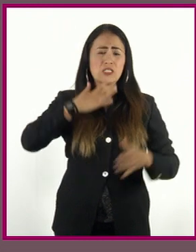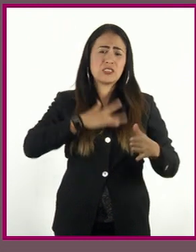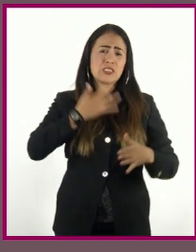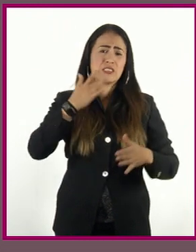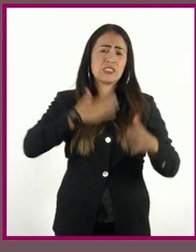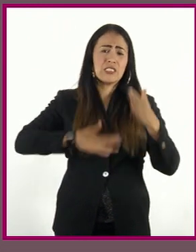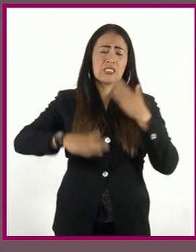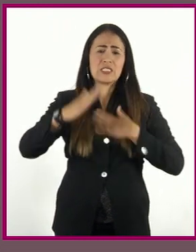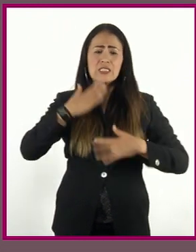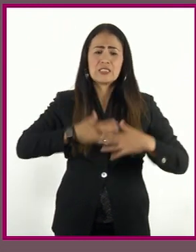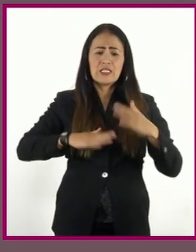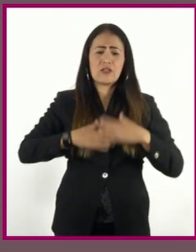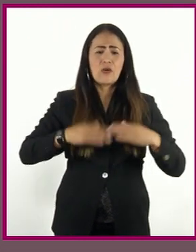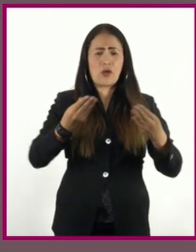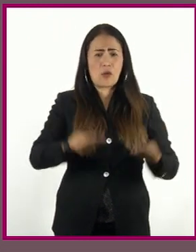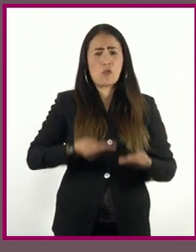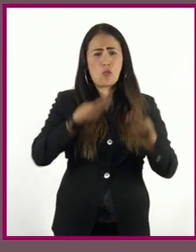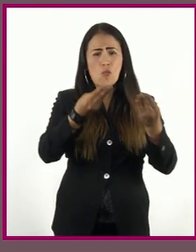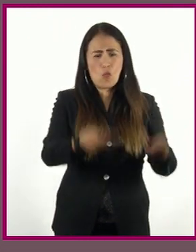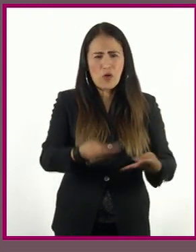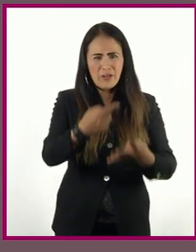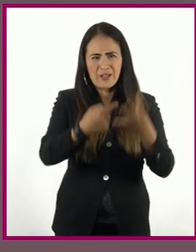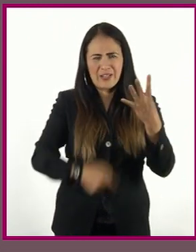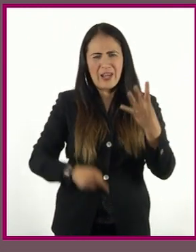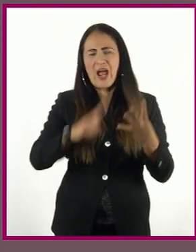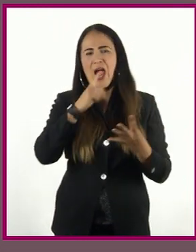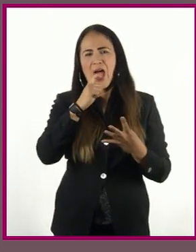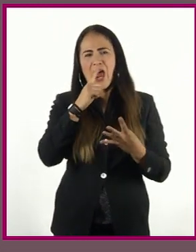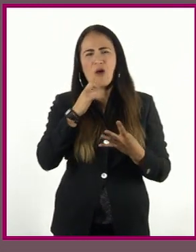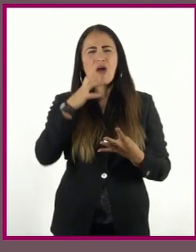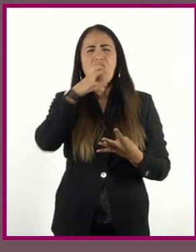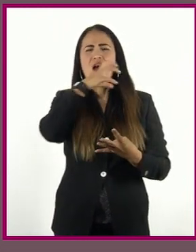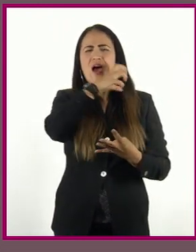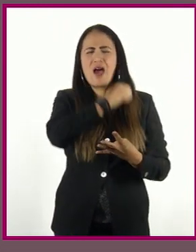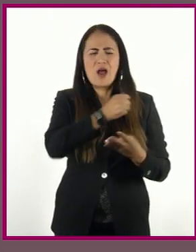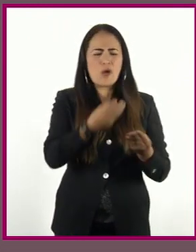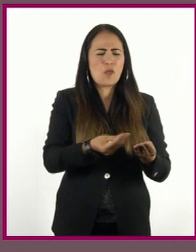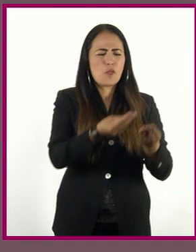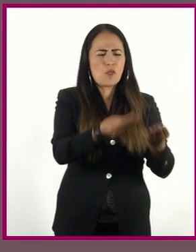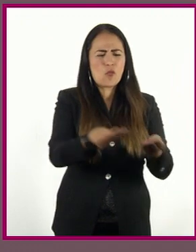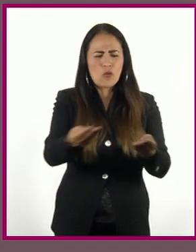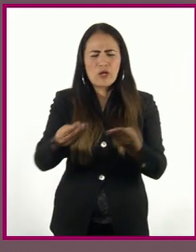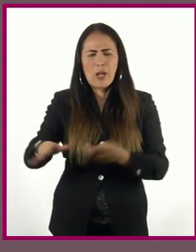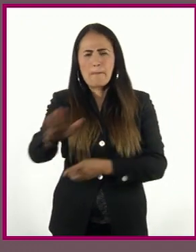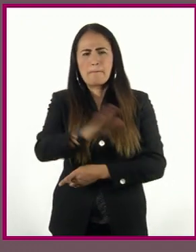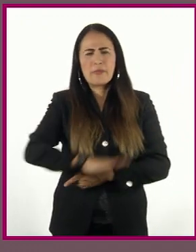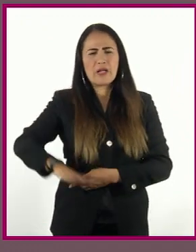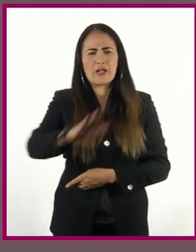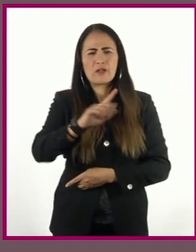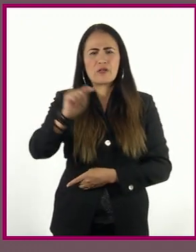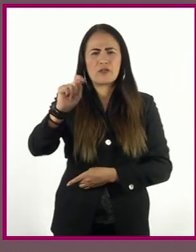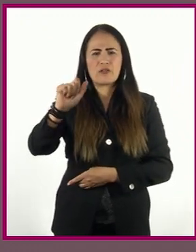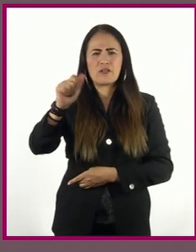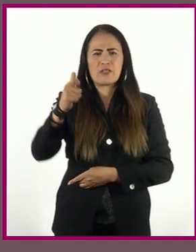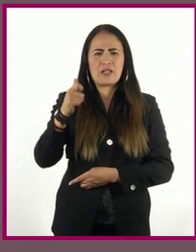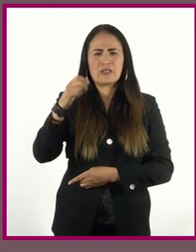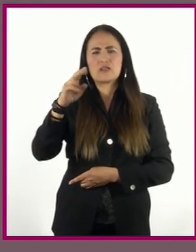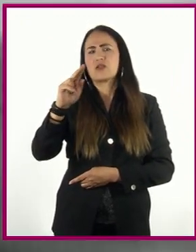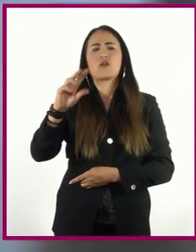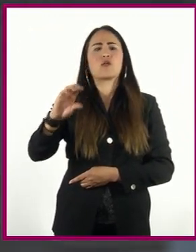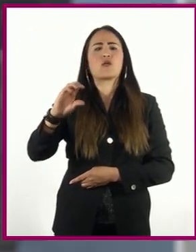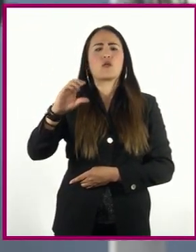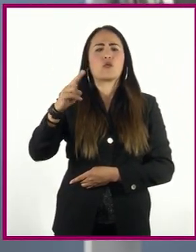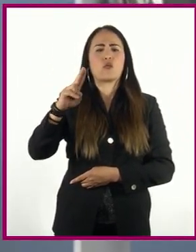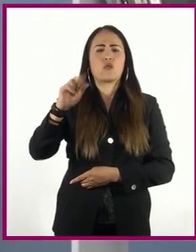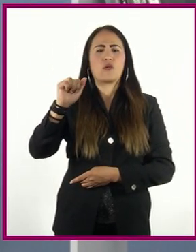al anisado y al aguardiente en un jaque. En el barrio de Tlaxcuaque, celebra luego el